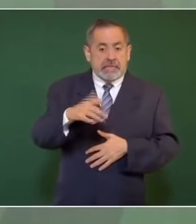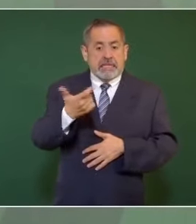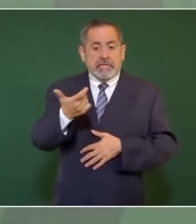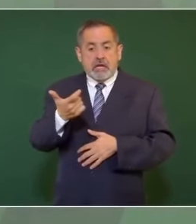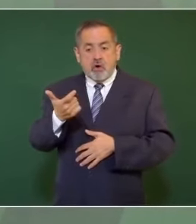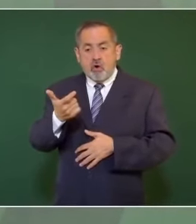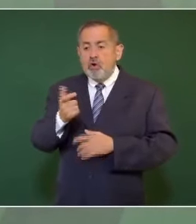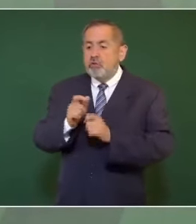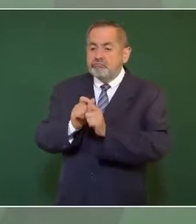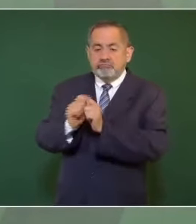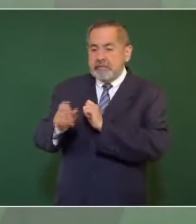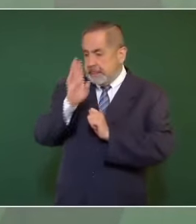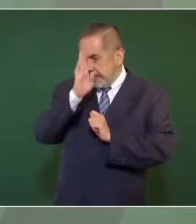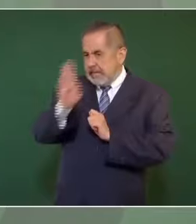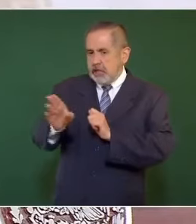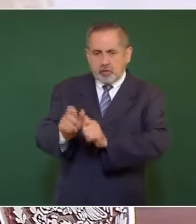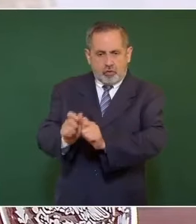con intermediarios,